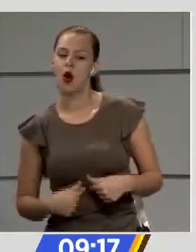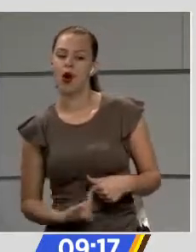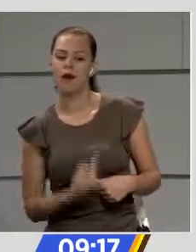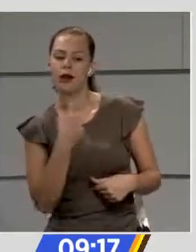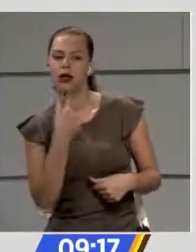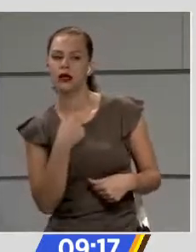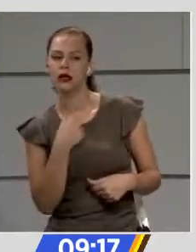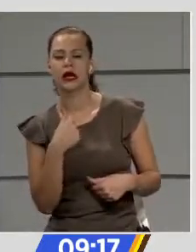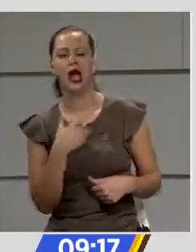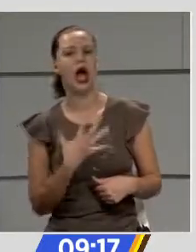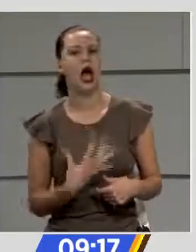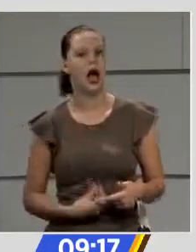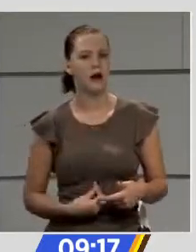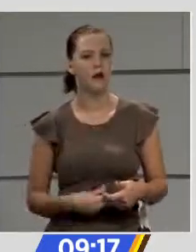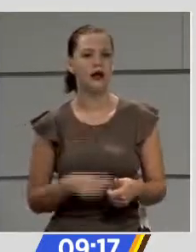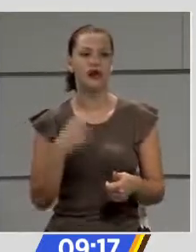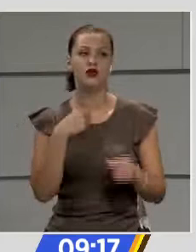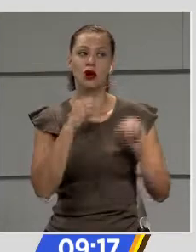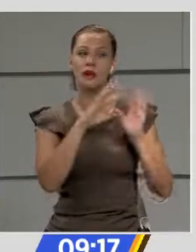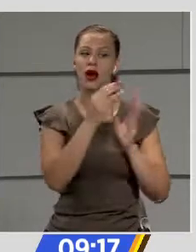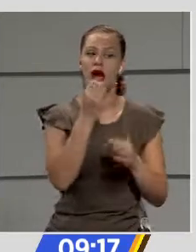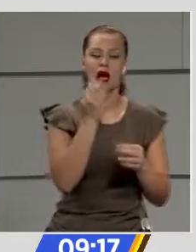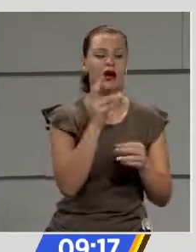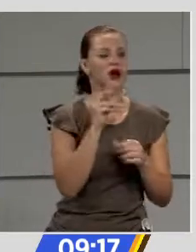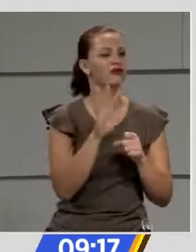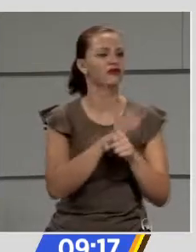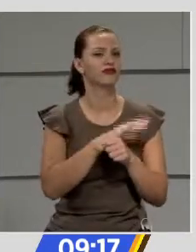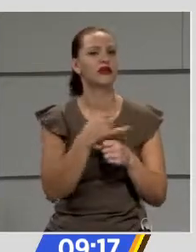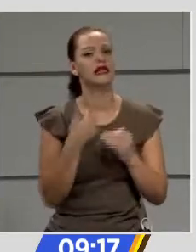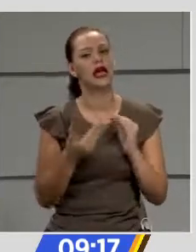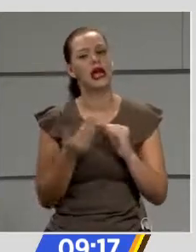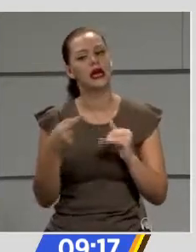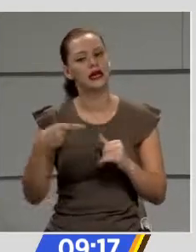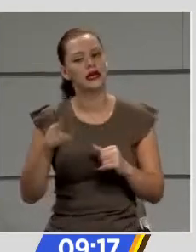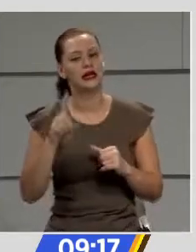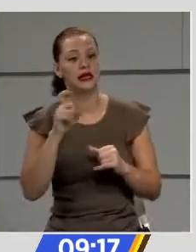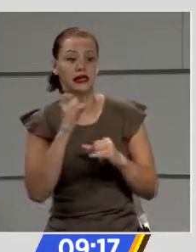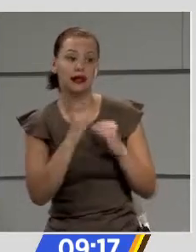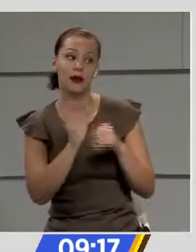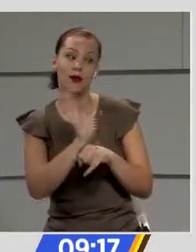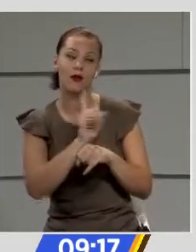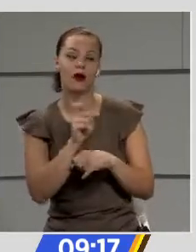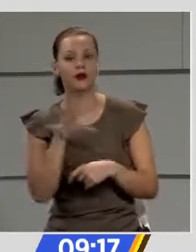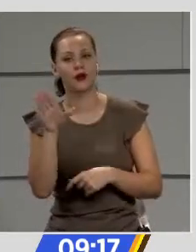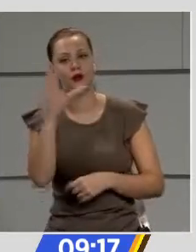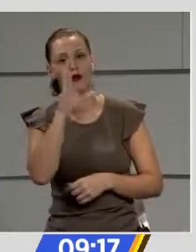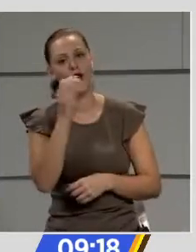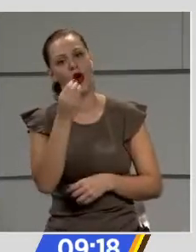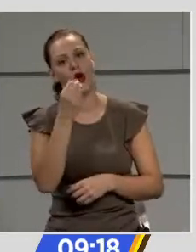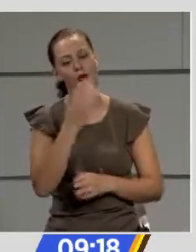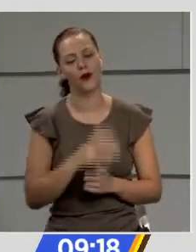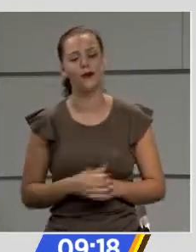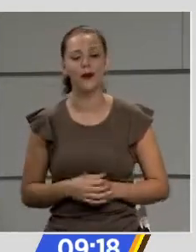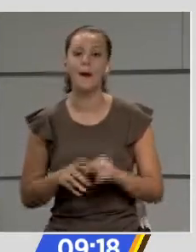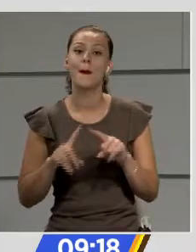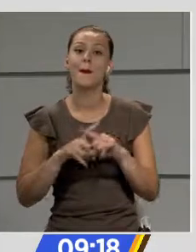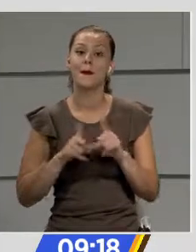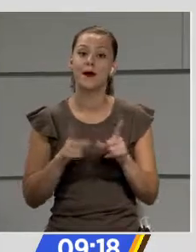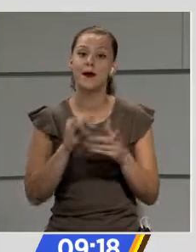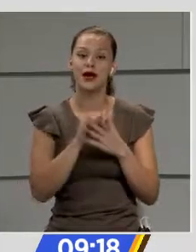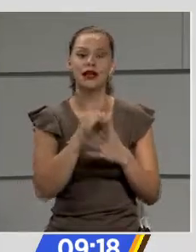que tengo hambre y que lo que desayuné no me sustentó y que ya casi seguramente después del programa tendré que ir por una merienda. Pero eso nos